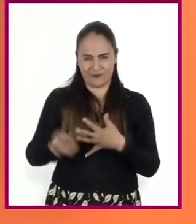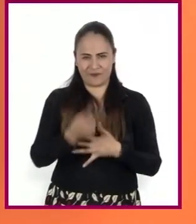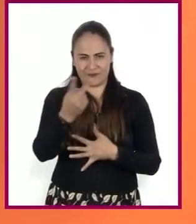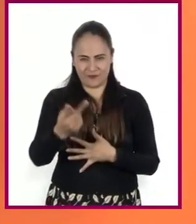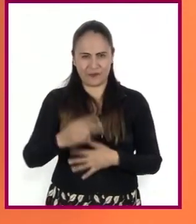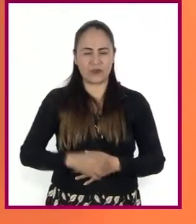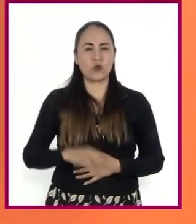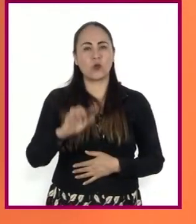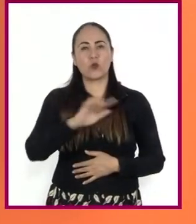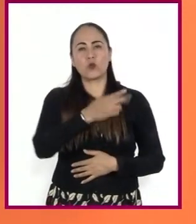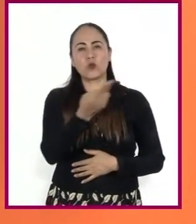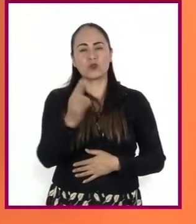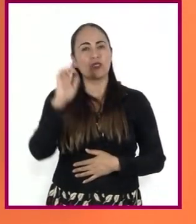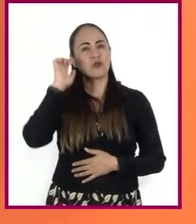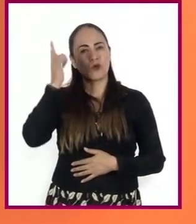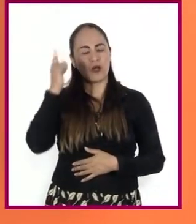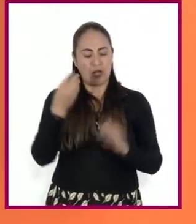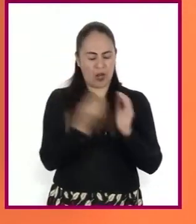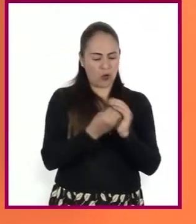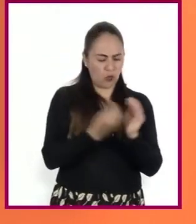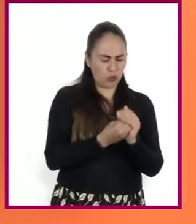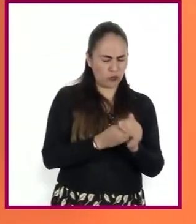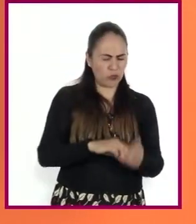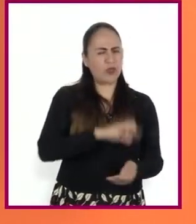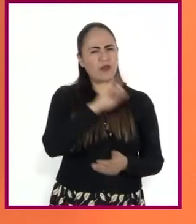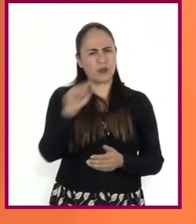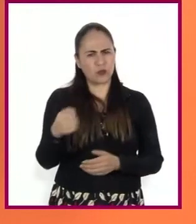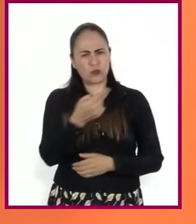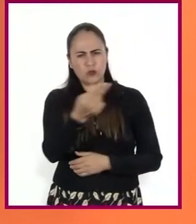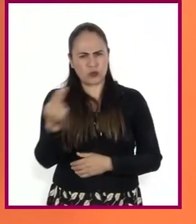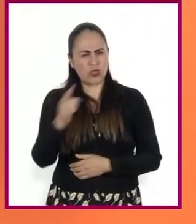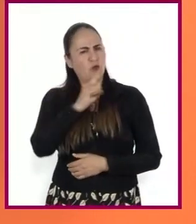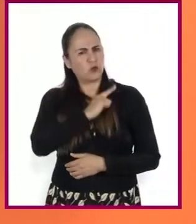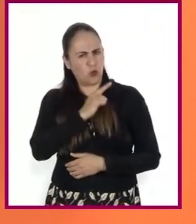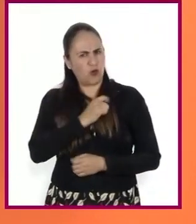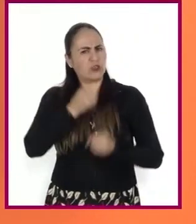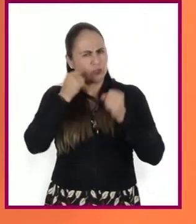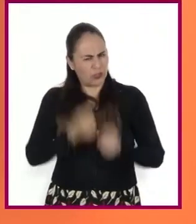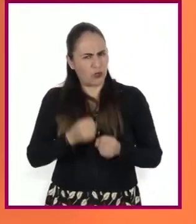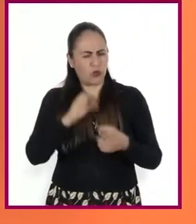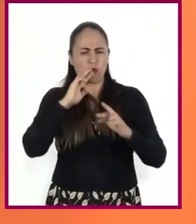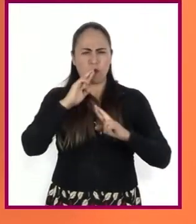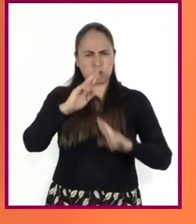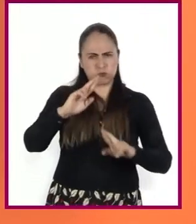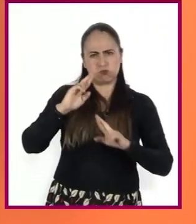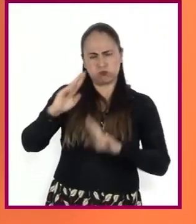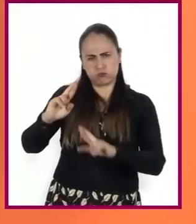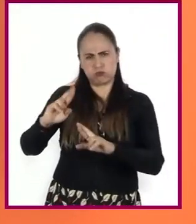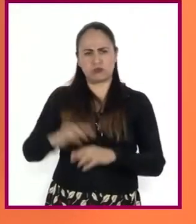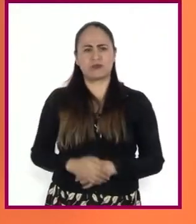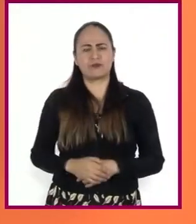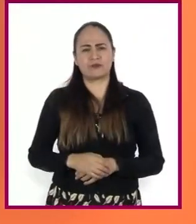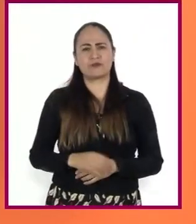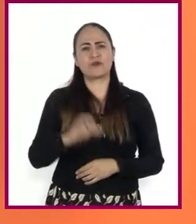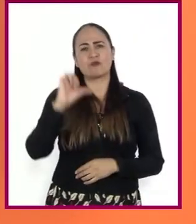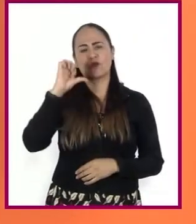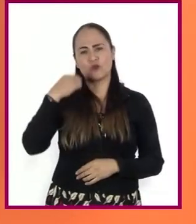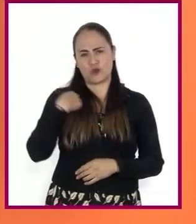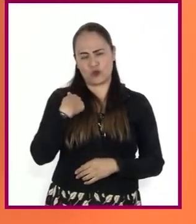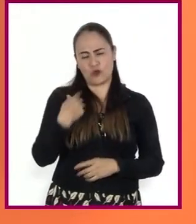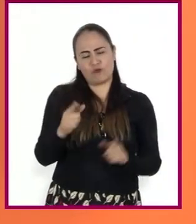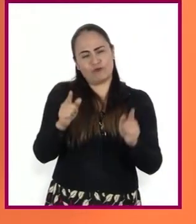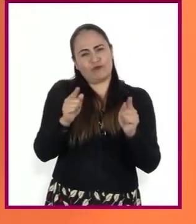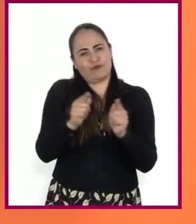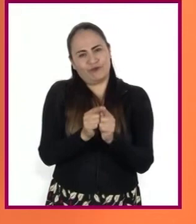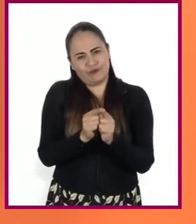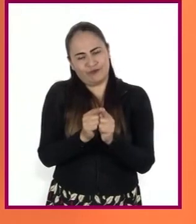Espero que después de esta sesión ya puedan responder con más certeza estas preguntas. Con esto concluyo mi participación